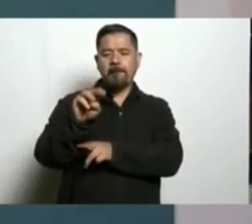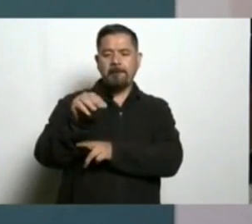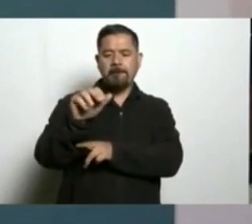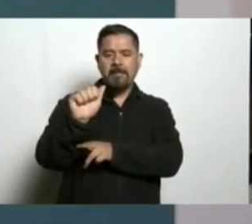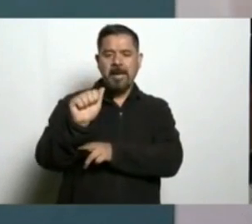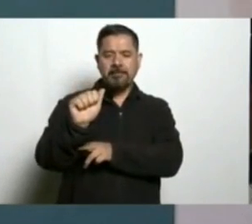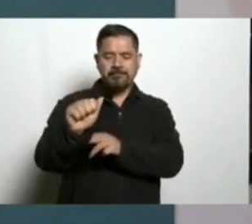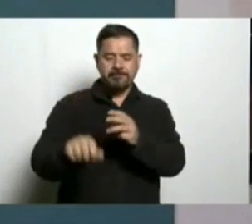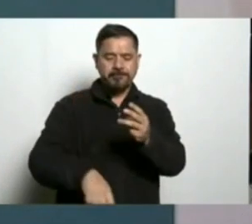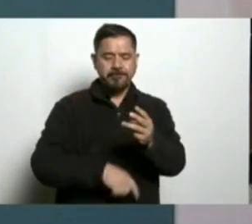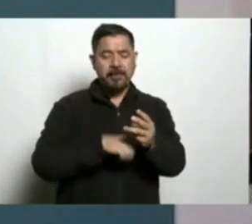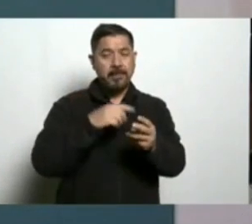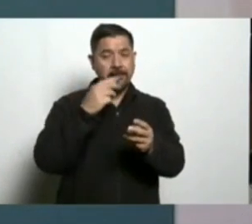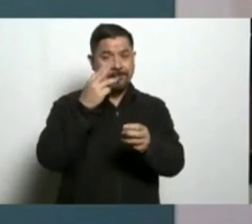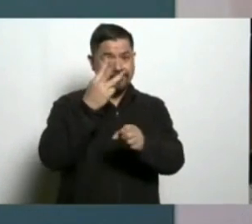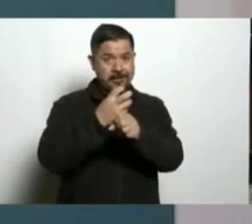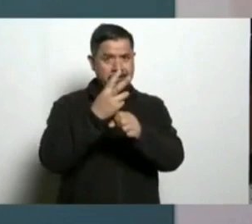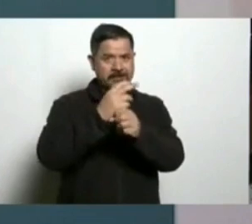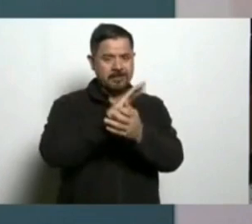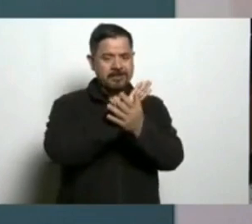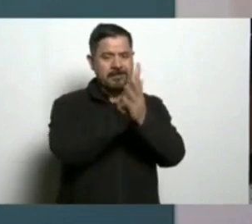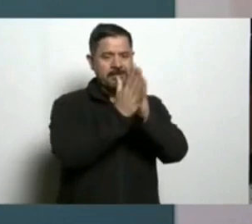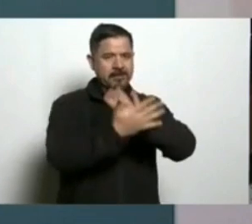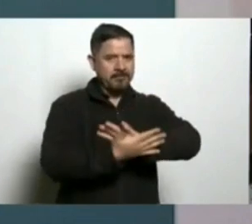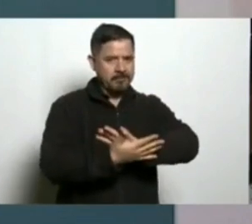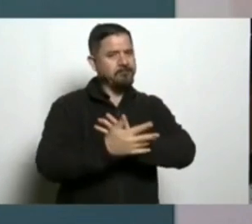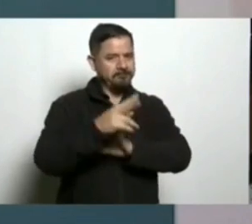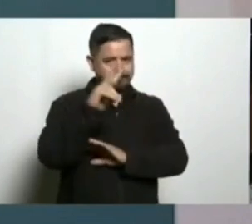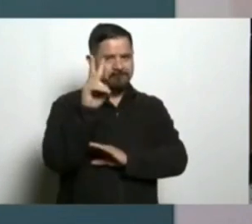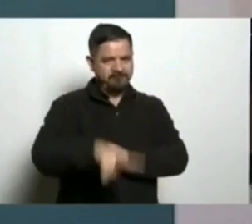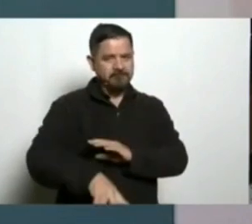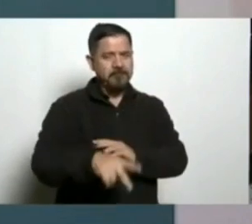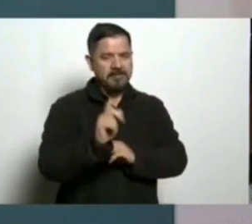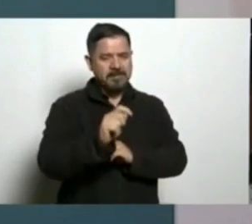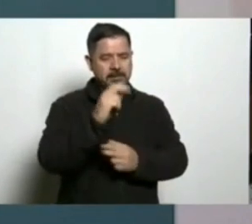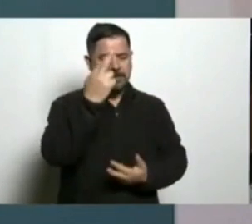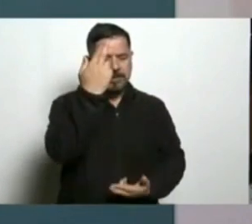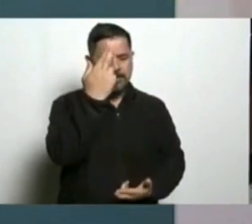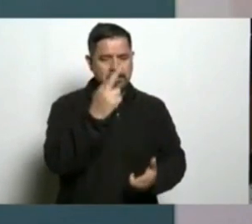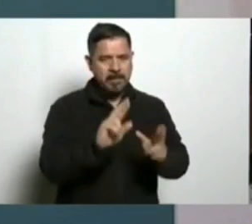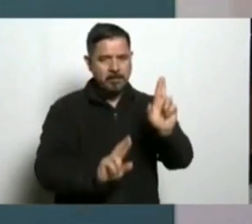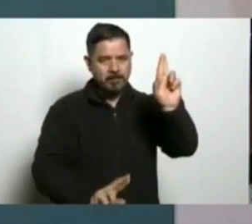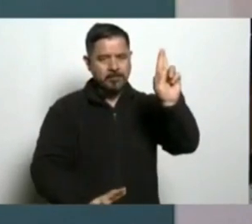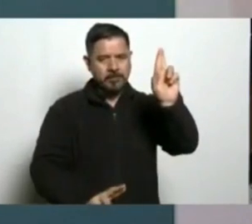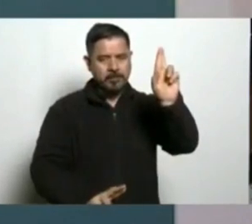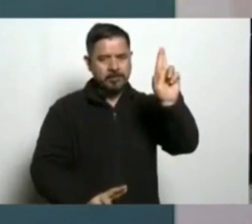la tercera transformación fue sin duda la revolución